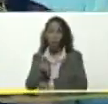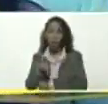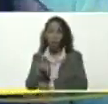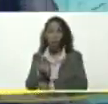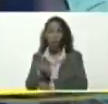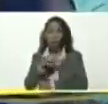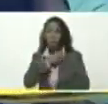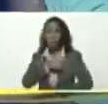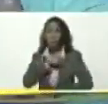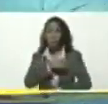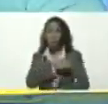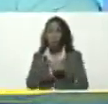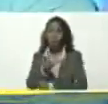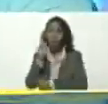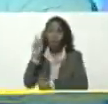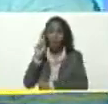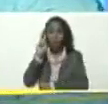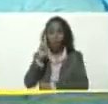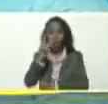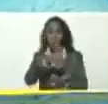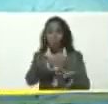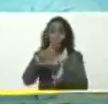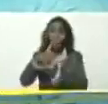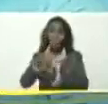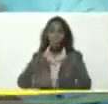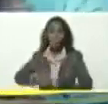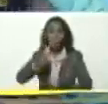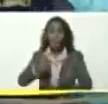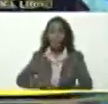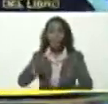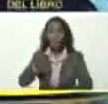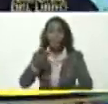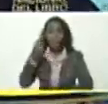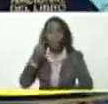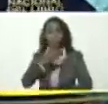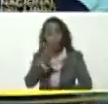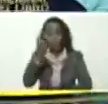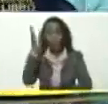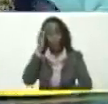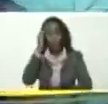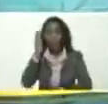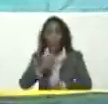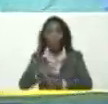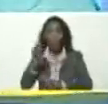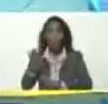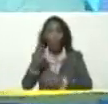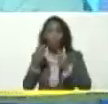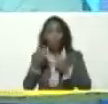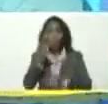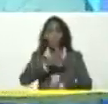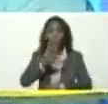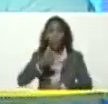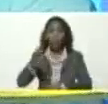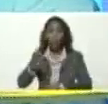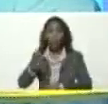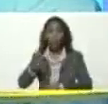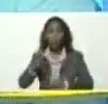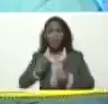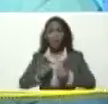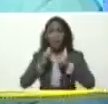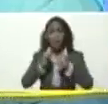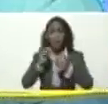Misión cumplida. Este es uno de los premios más importantes, para que lo sepan, porque muchas personas se inician